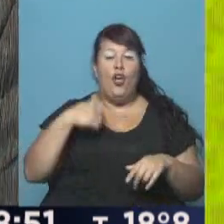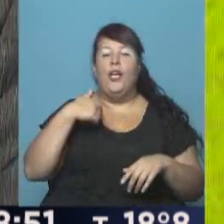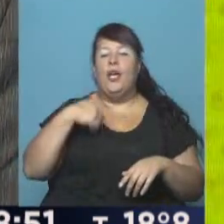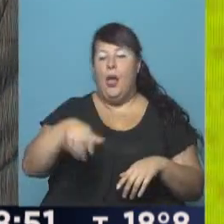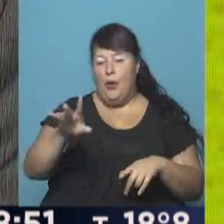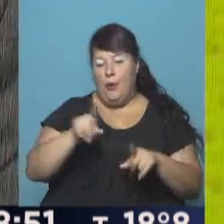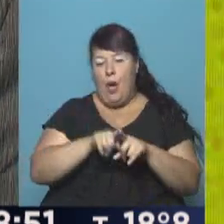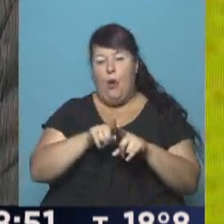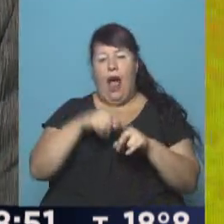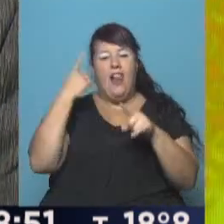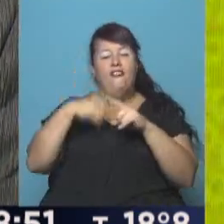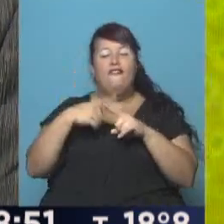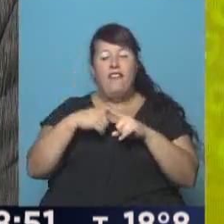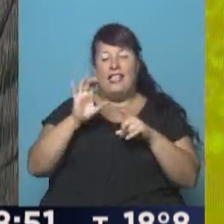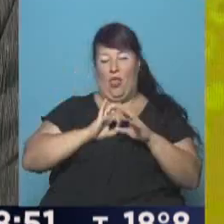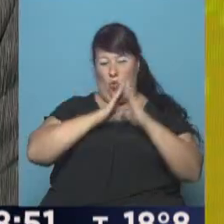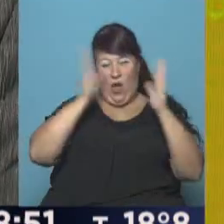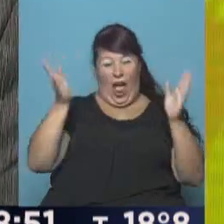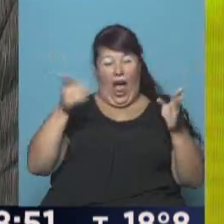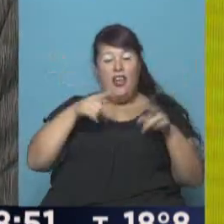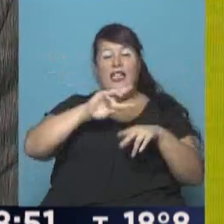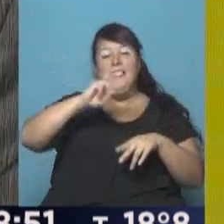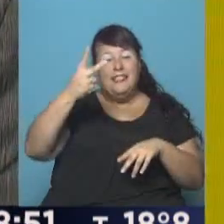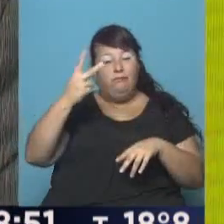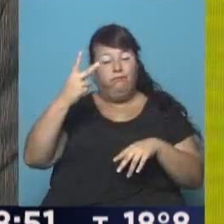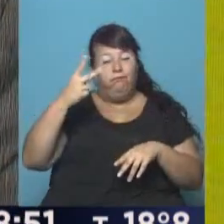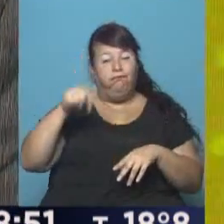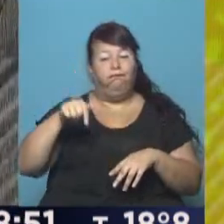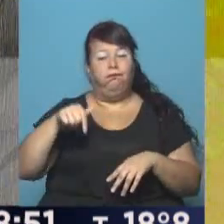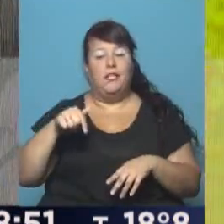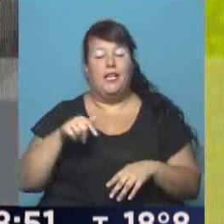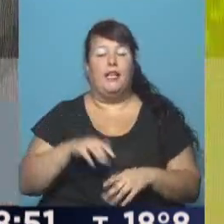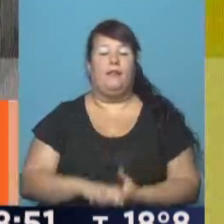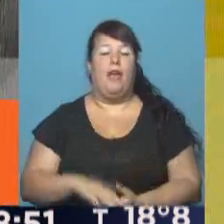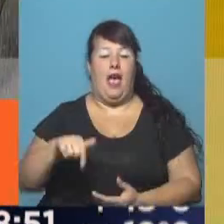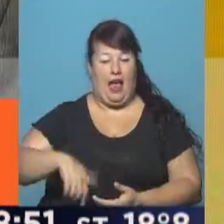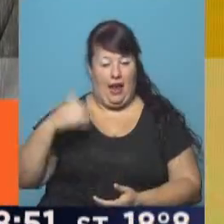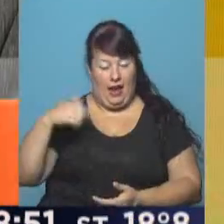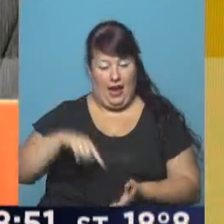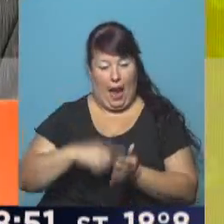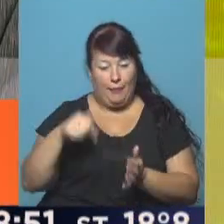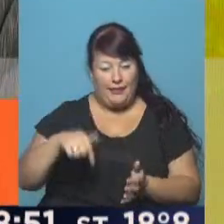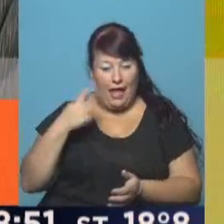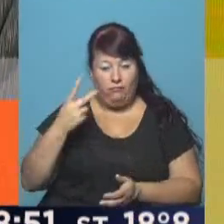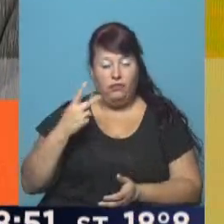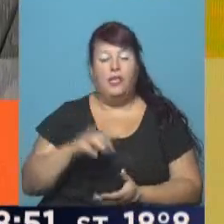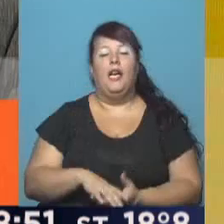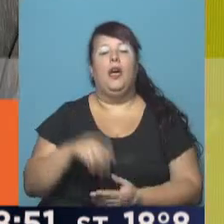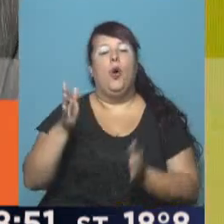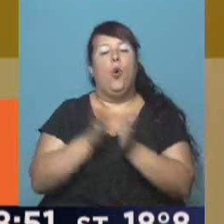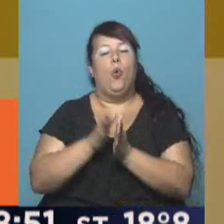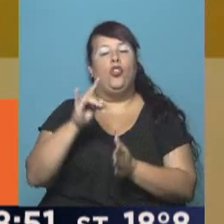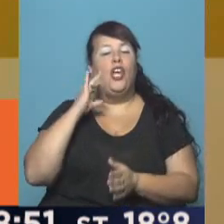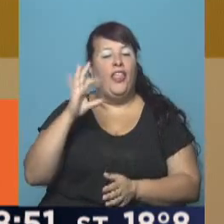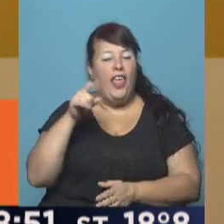un evento anual es la segunda vez que se realiza en aquí en la ciudad de buenos aires estamos junto a